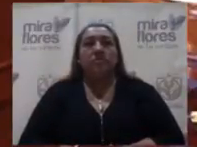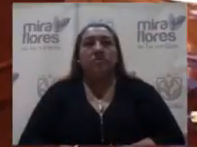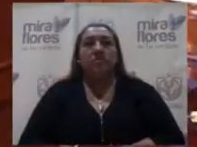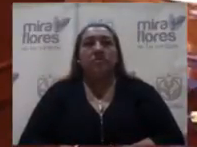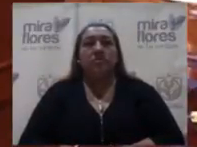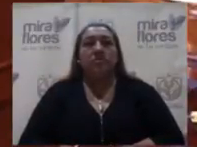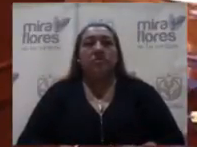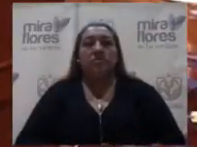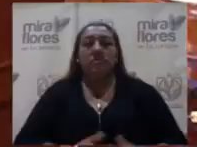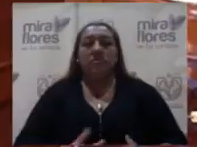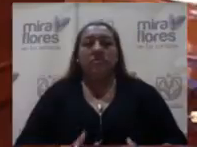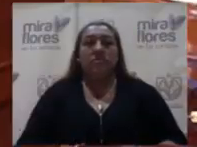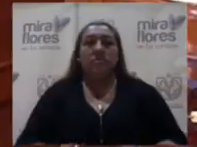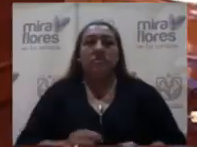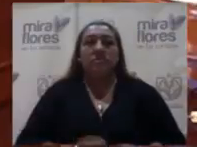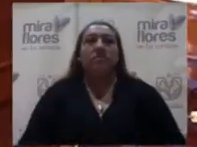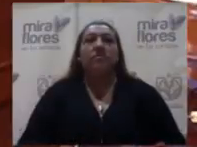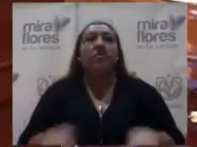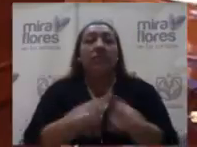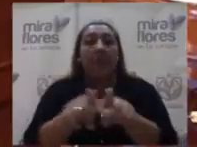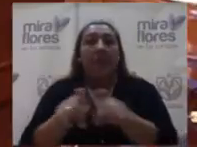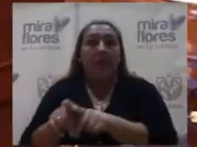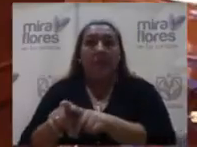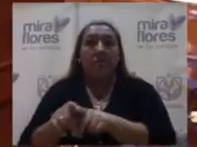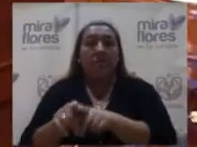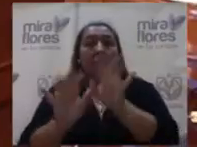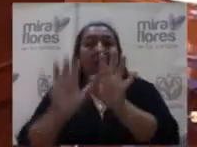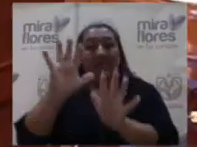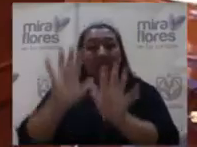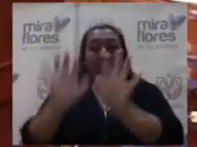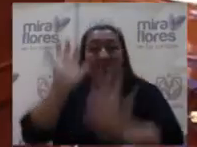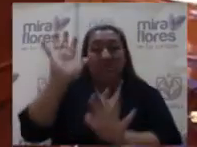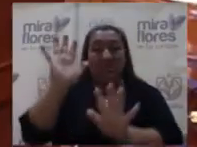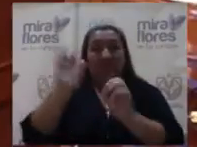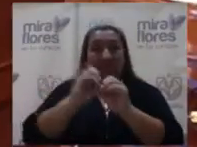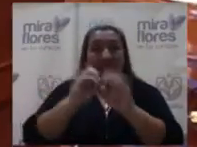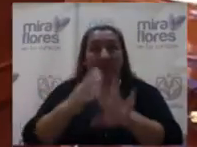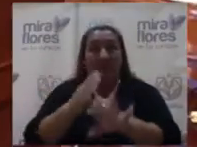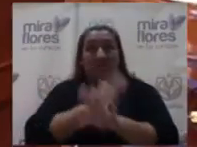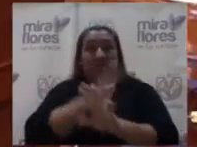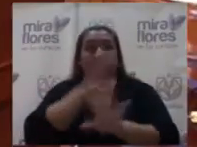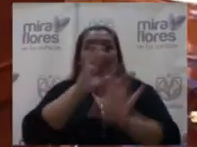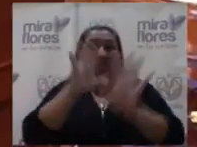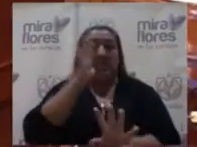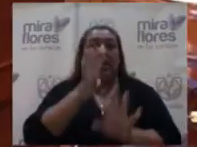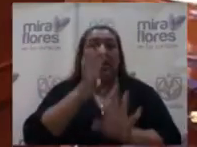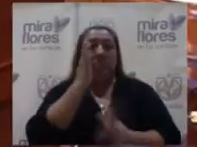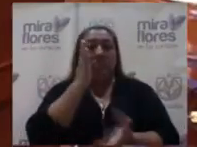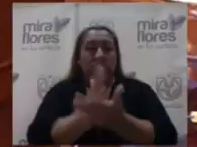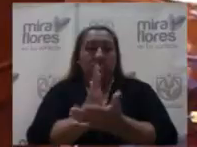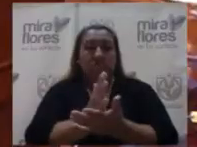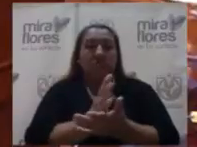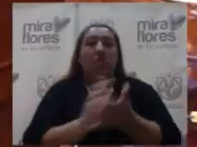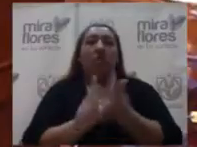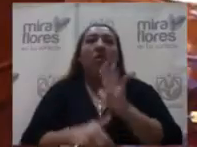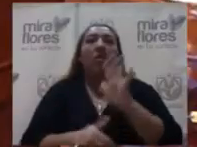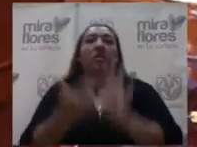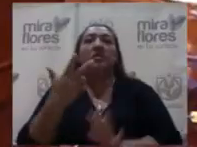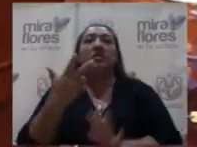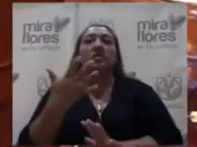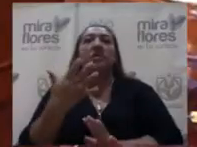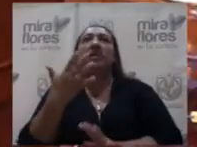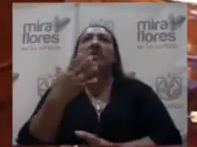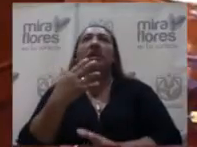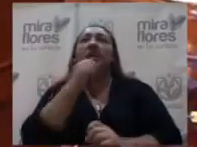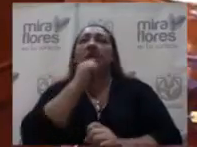De igual manera, a la quincena de diciembre se hizo un corte, es decir, los expedientes que han entrado después del 15 de diciembre